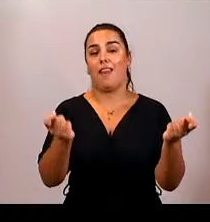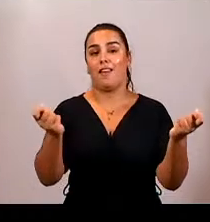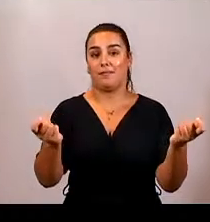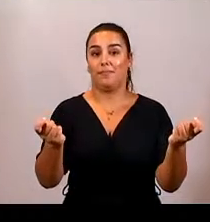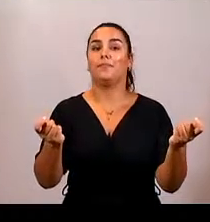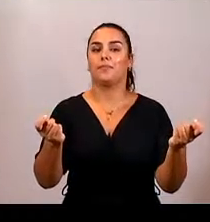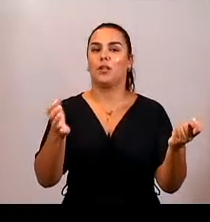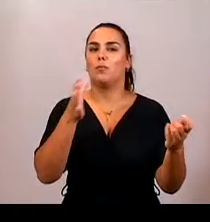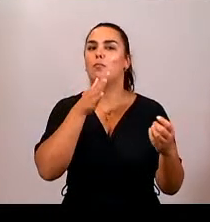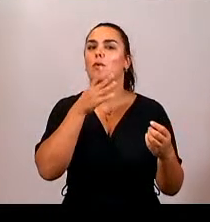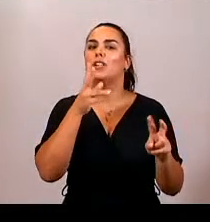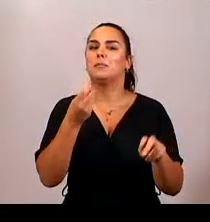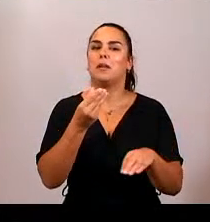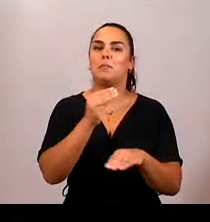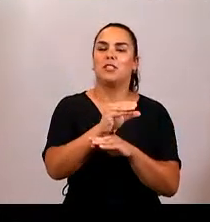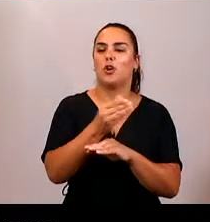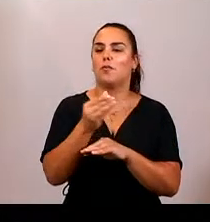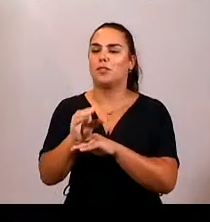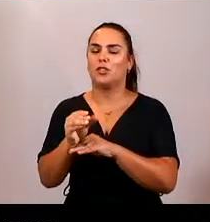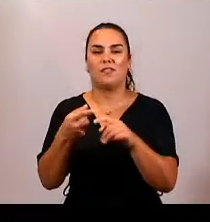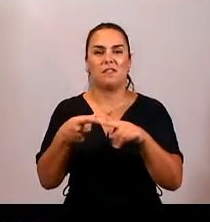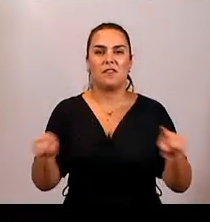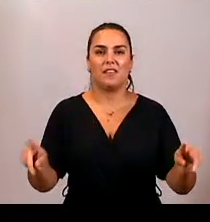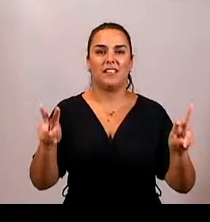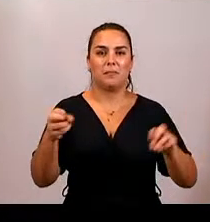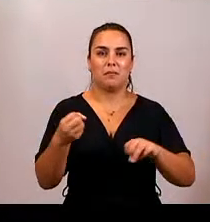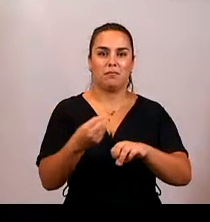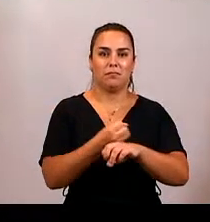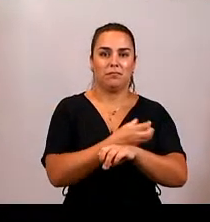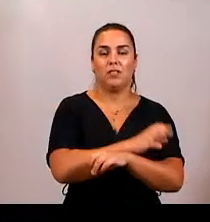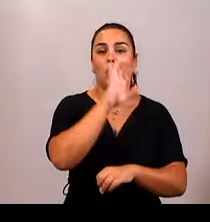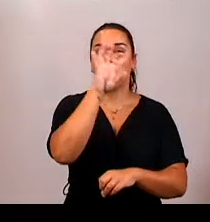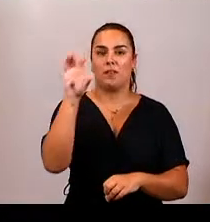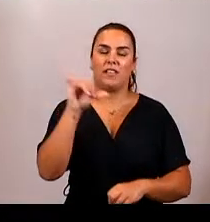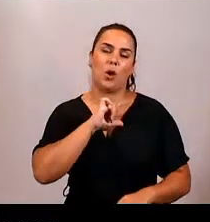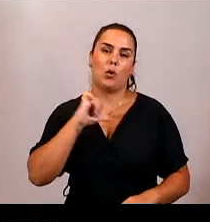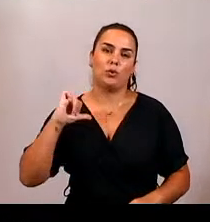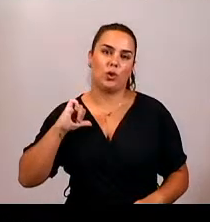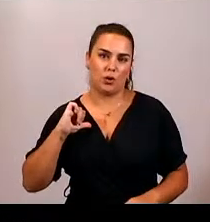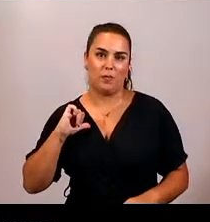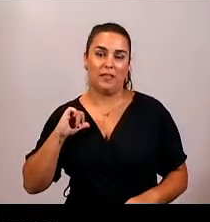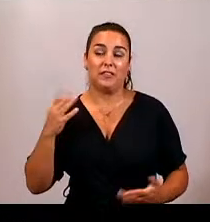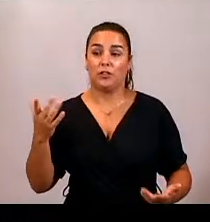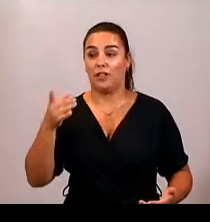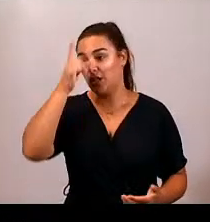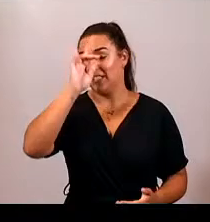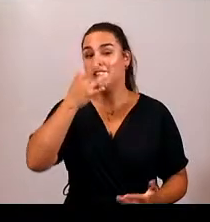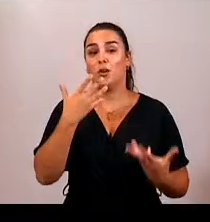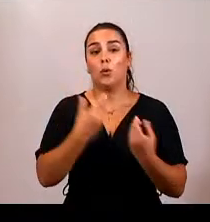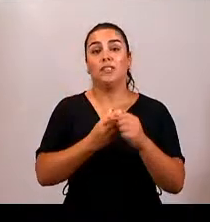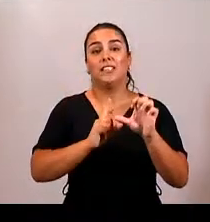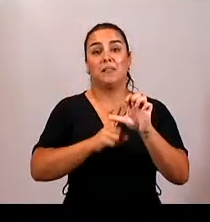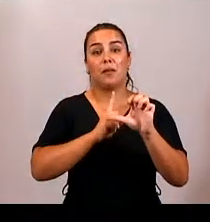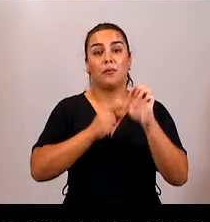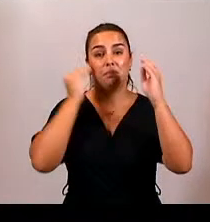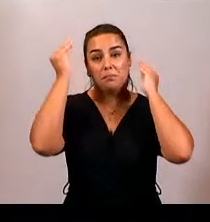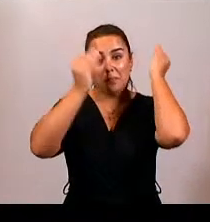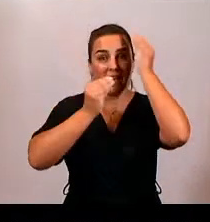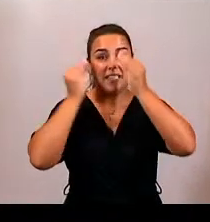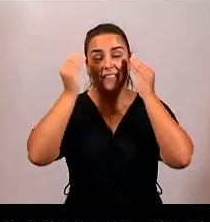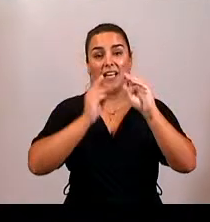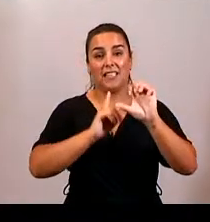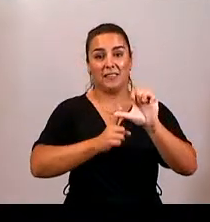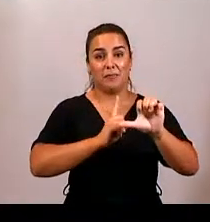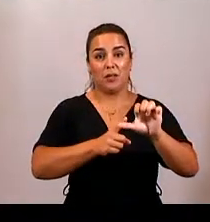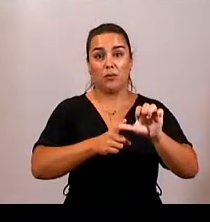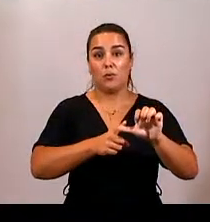las diferencias de inversión en tema ferroviario entre comunidades autónomas. No sé si la Junta de Extremadura considera que Extremadura no